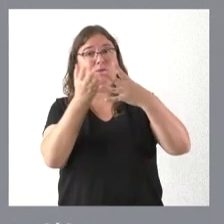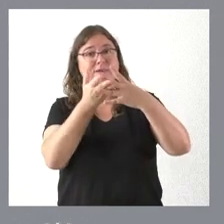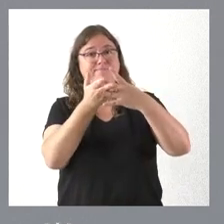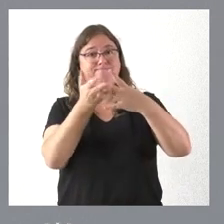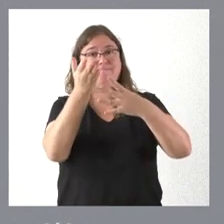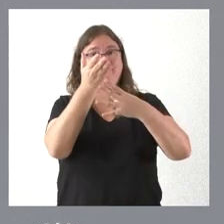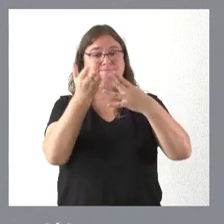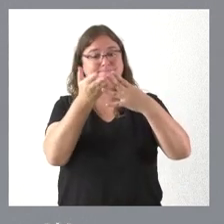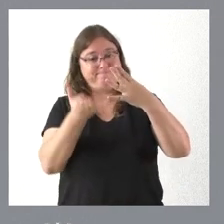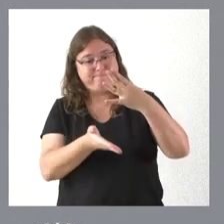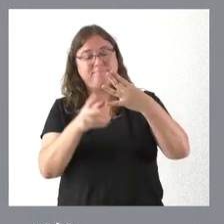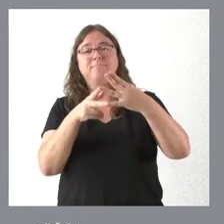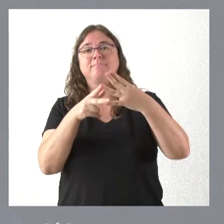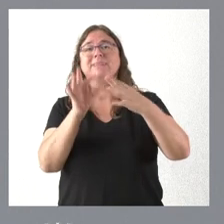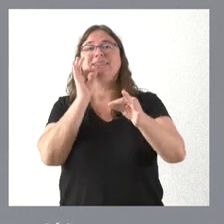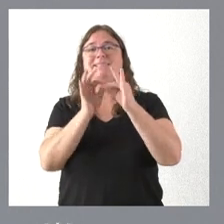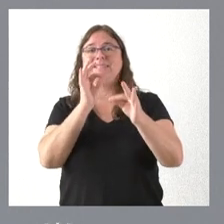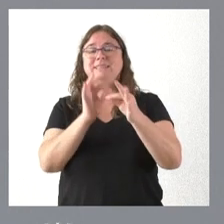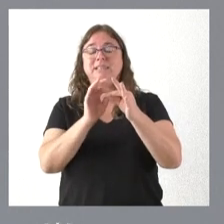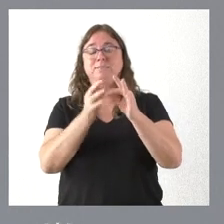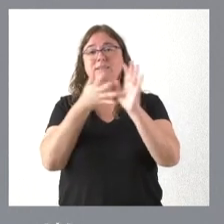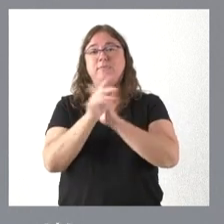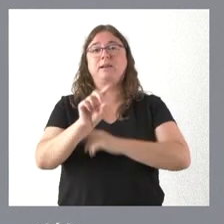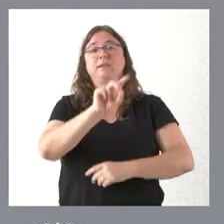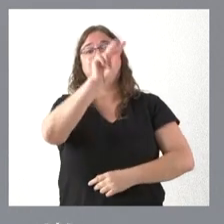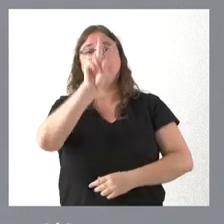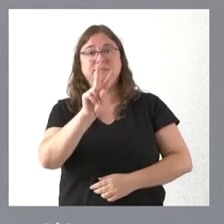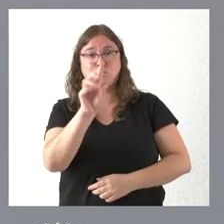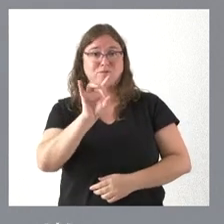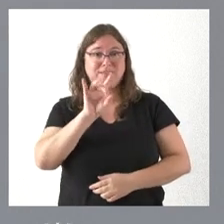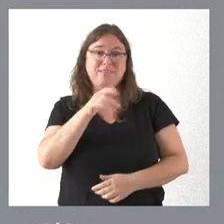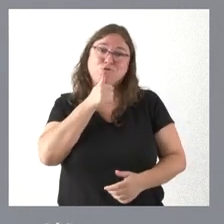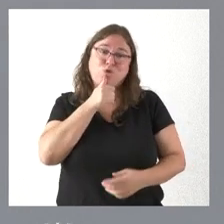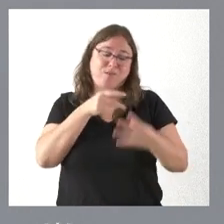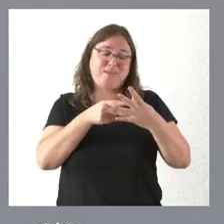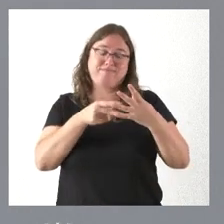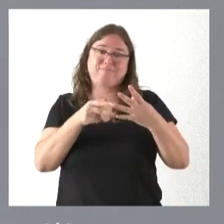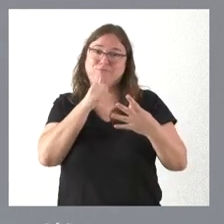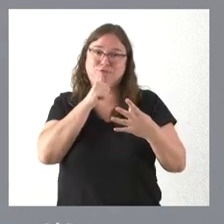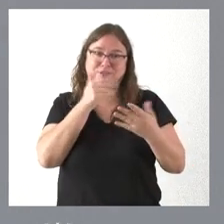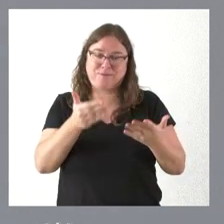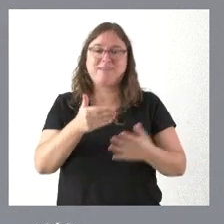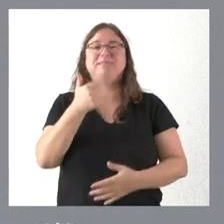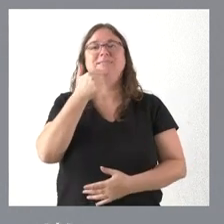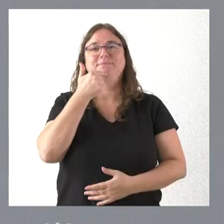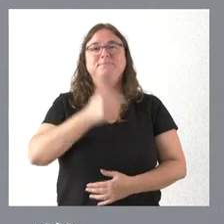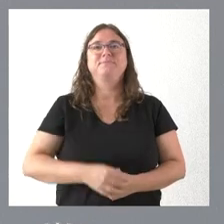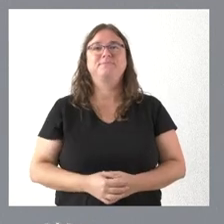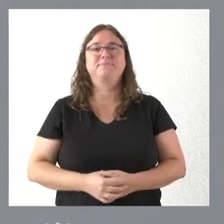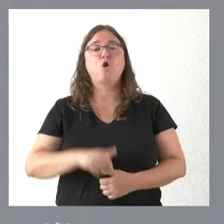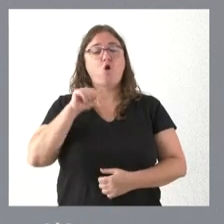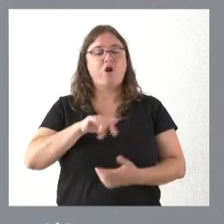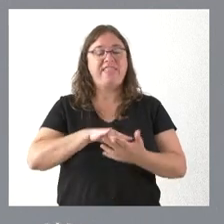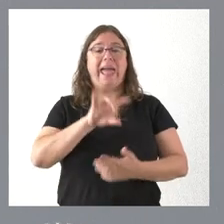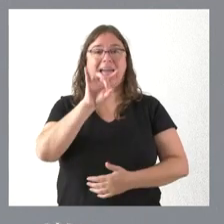del mes de septiembre es decir la segunda quincena no hemos empezado esta segunda quincena todavía hoy